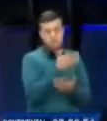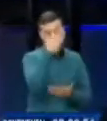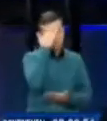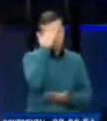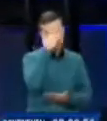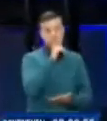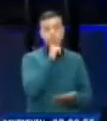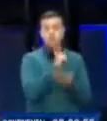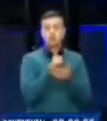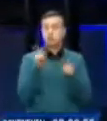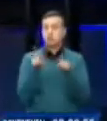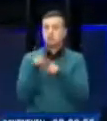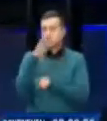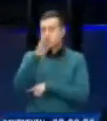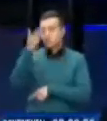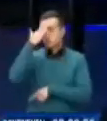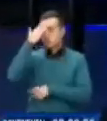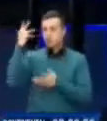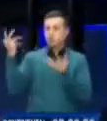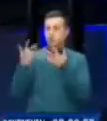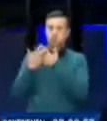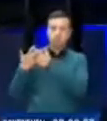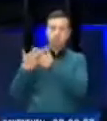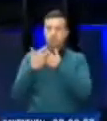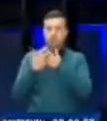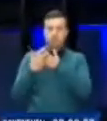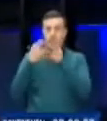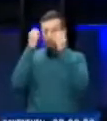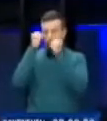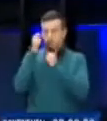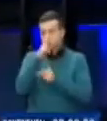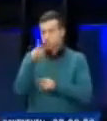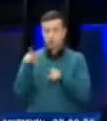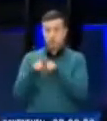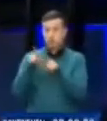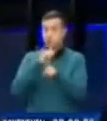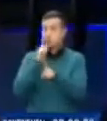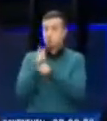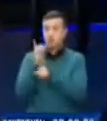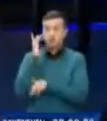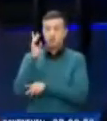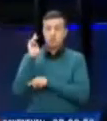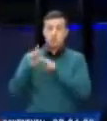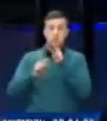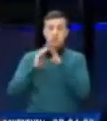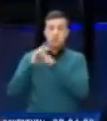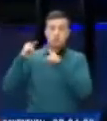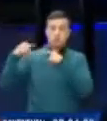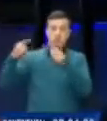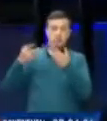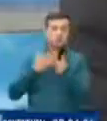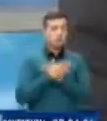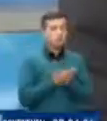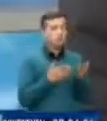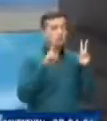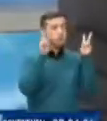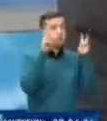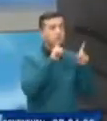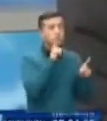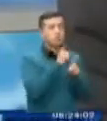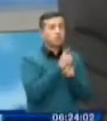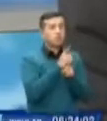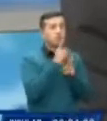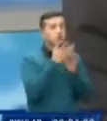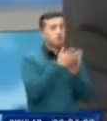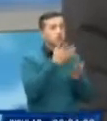hermanado con él con el terrorismo está con estas formas extrañas y que el mundo vive todos los días y todo lo que tiene que ver con sistema de